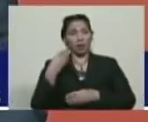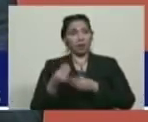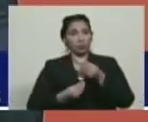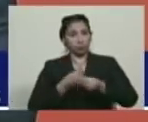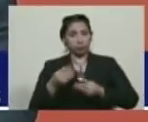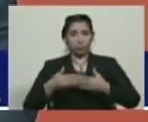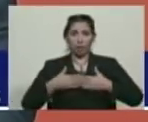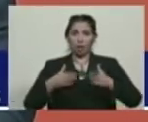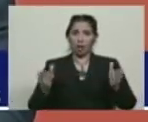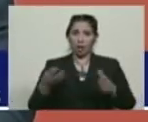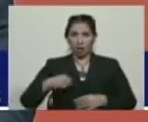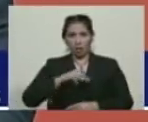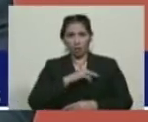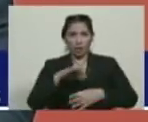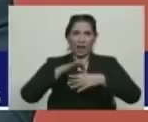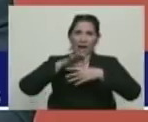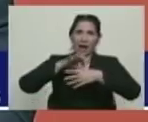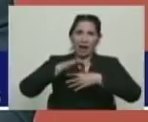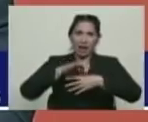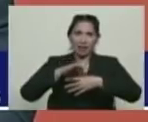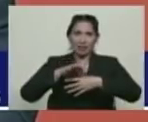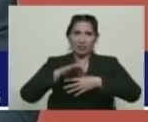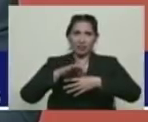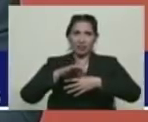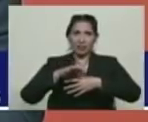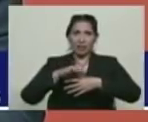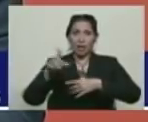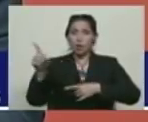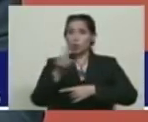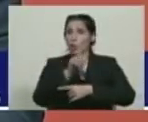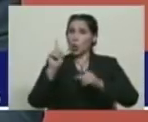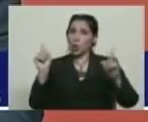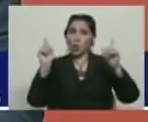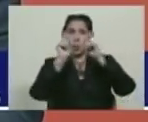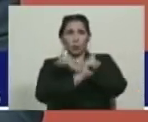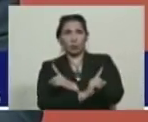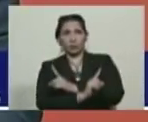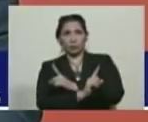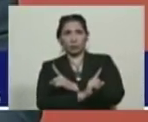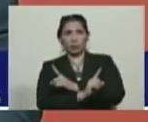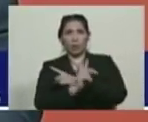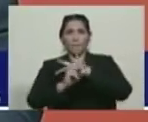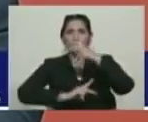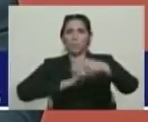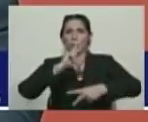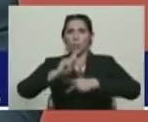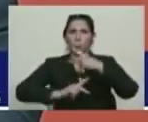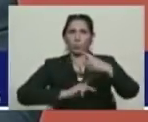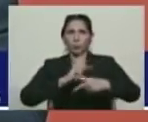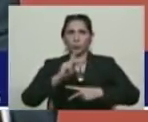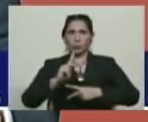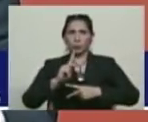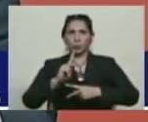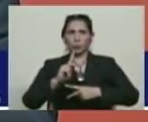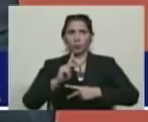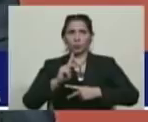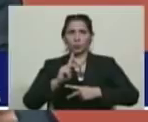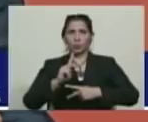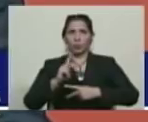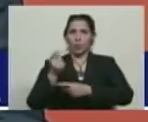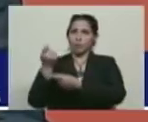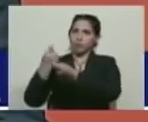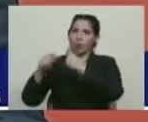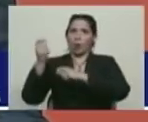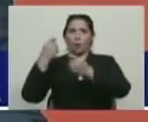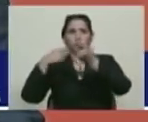que la carne no se convierta también en un producto a ser comercializado